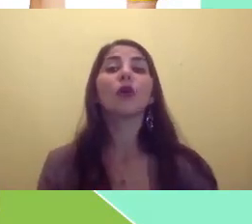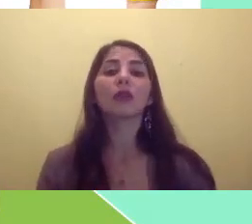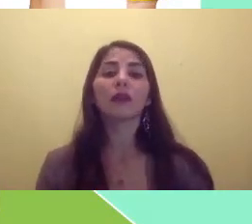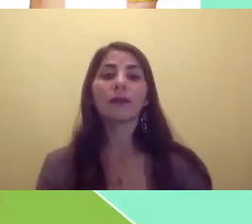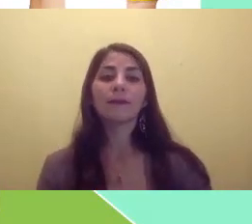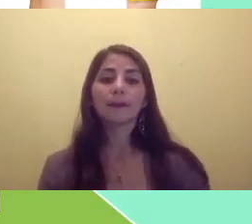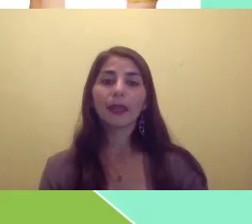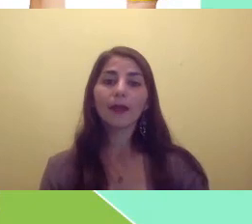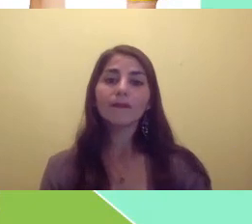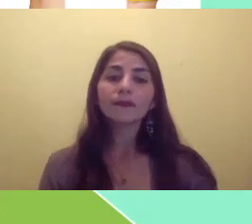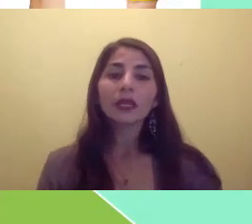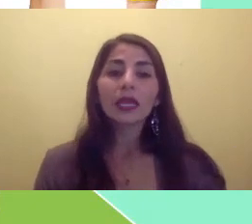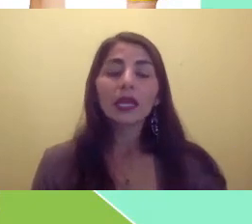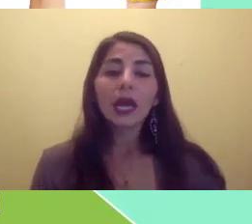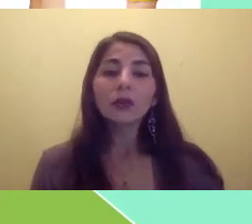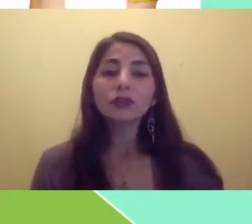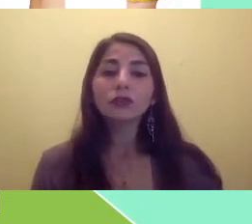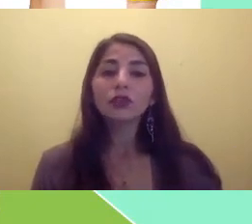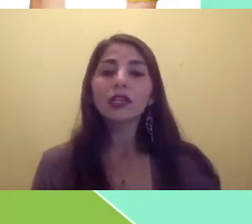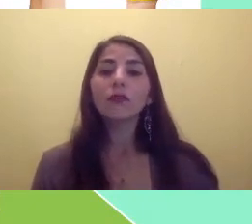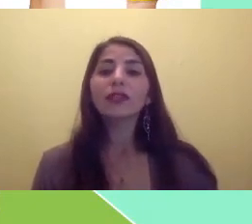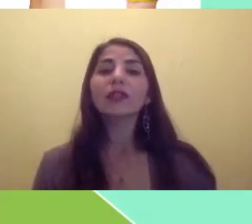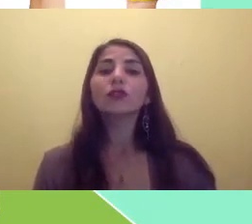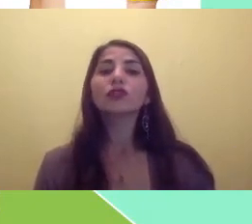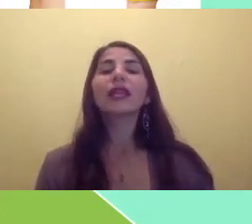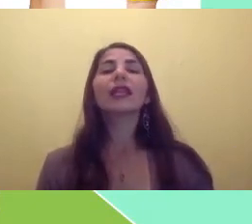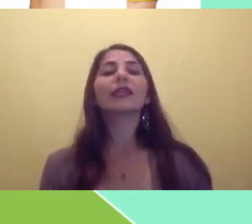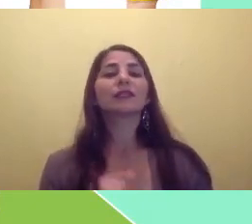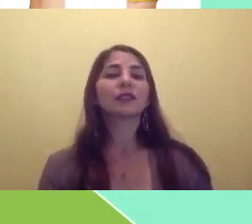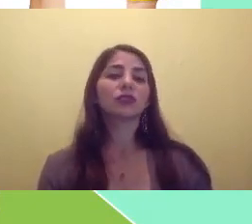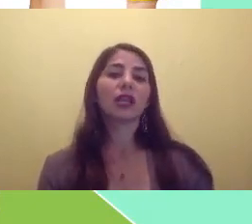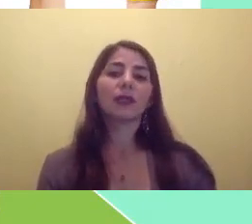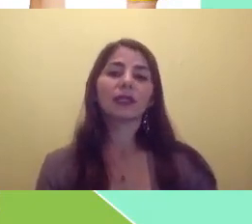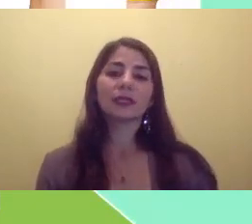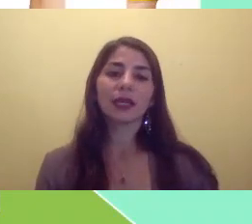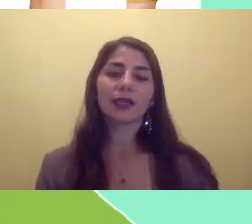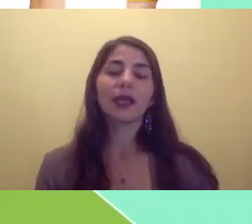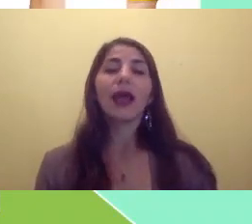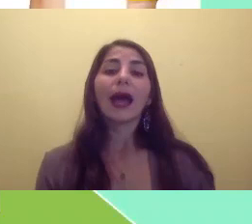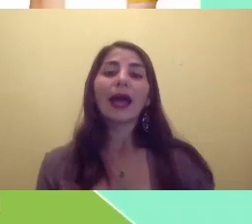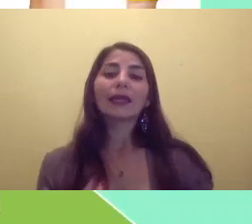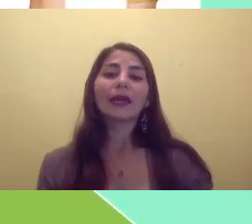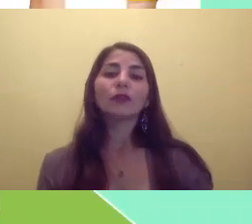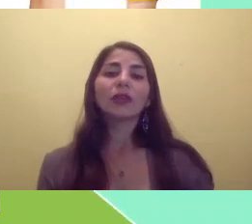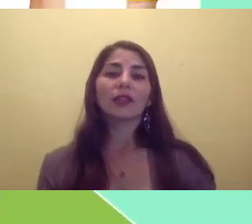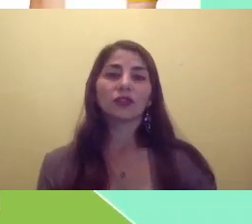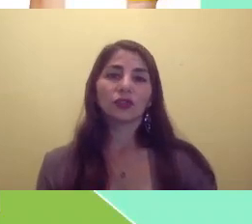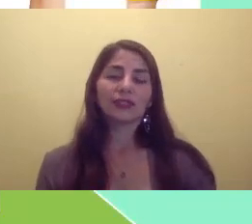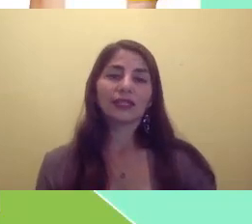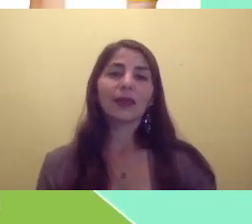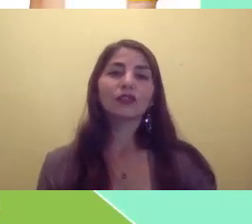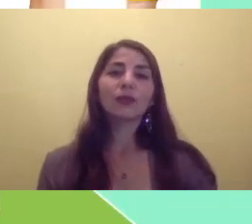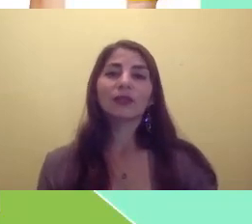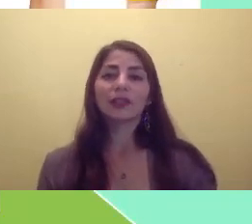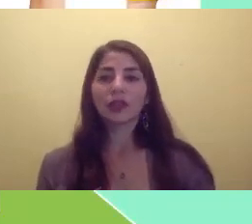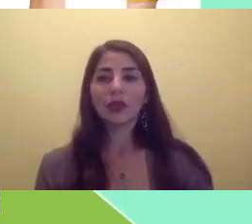el mismo orden, ¿ya? Algunos autores recomiendan no usarla en la ejercitación y el aprendizaje. ¿A qué apunta esto?